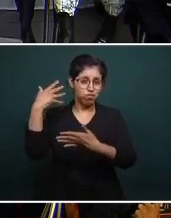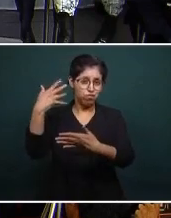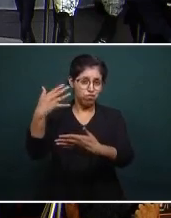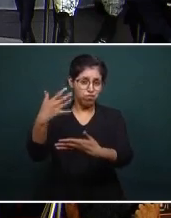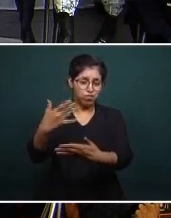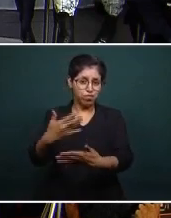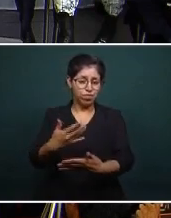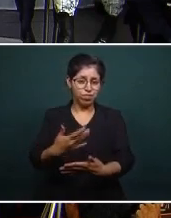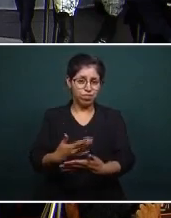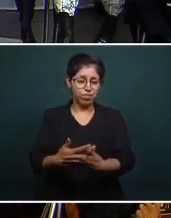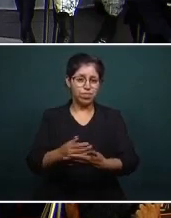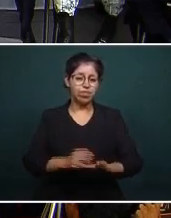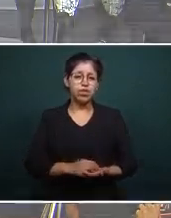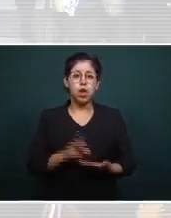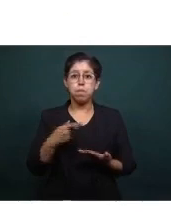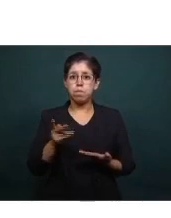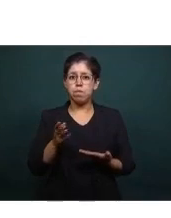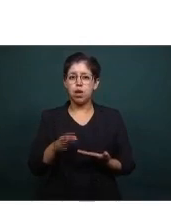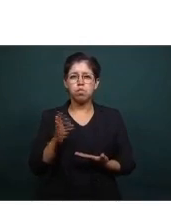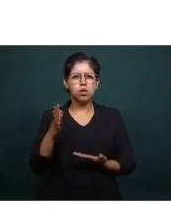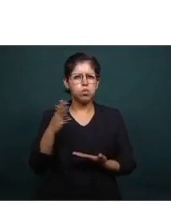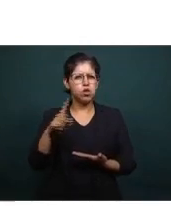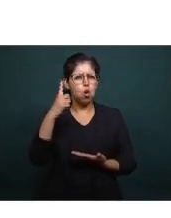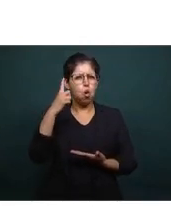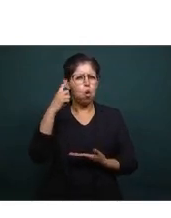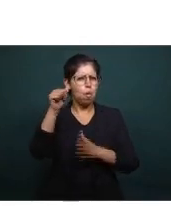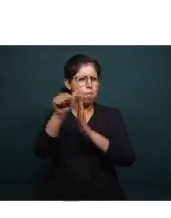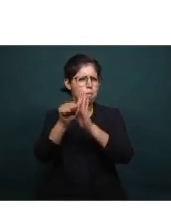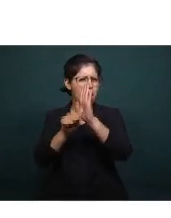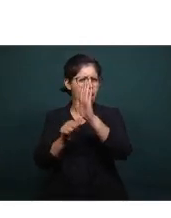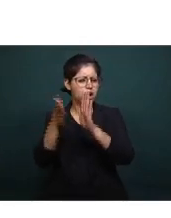creciendo y prácticamente de hace un mes,